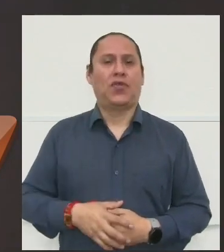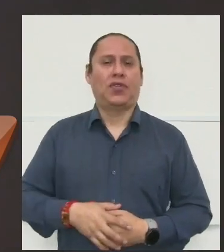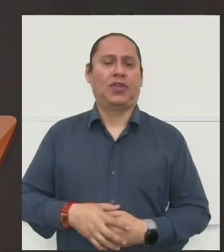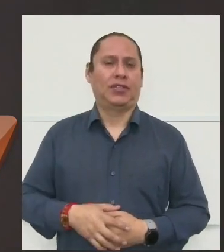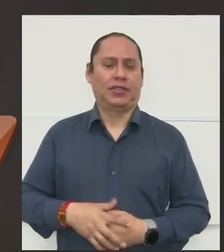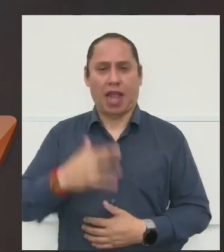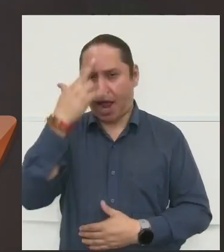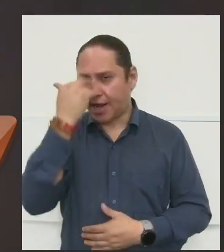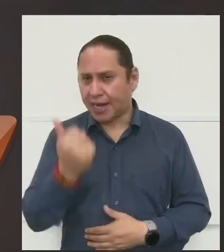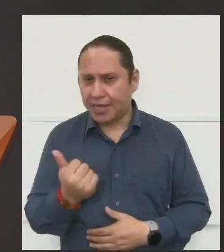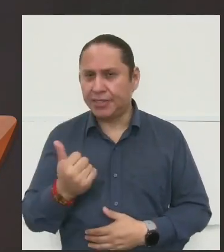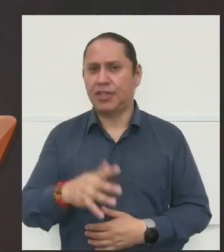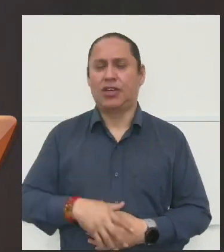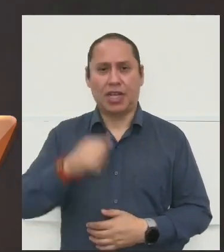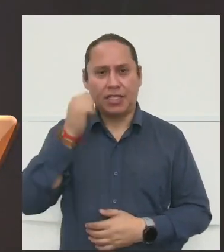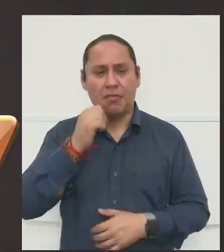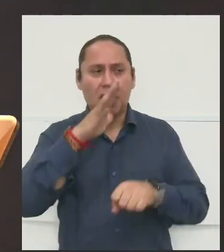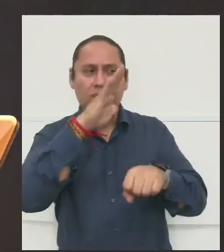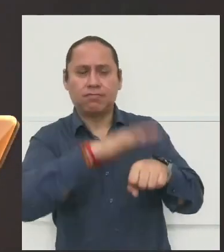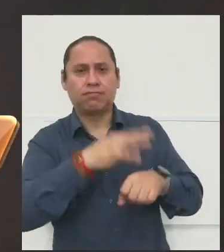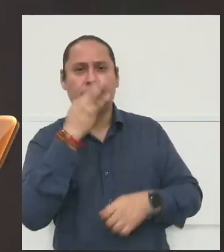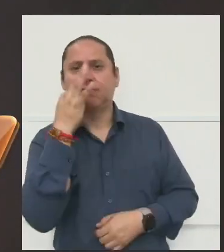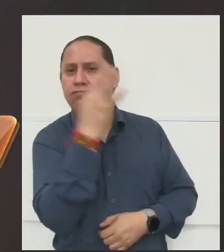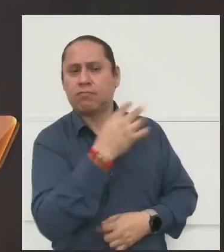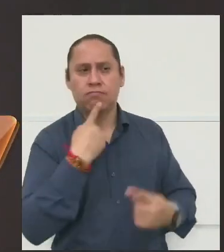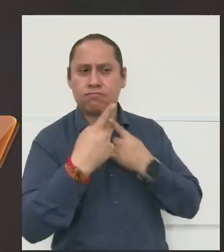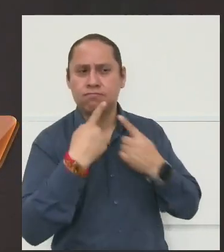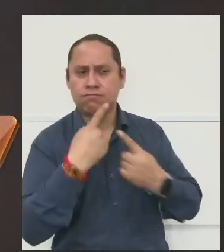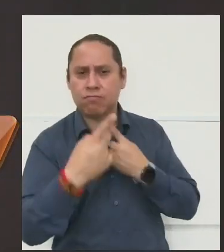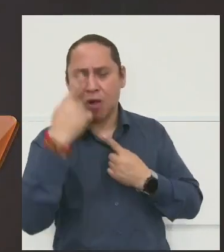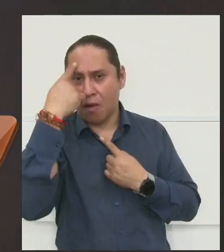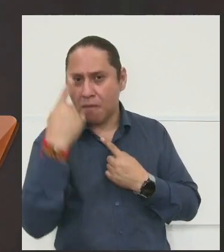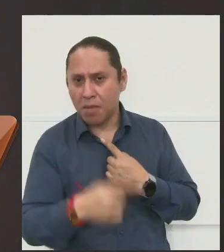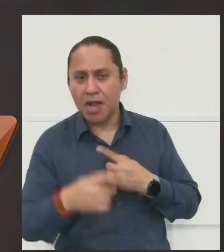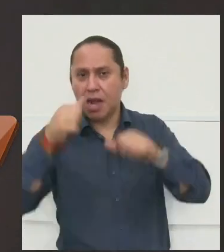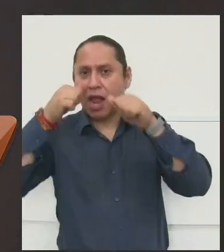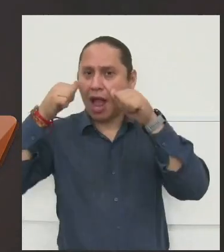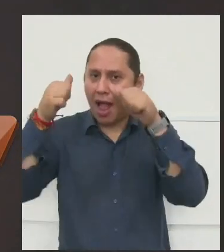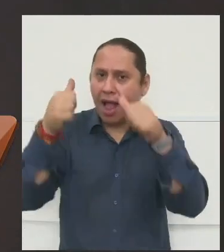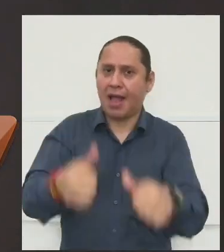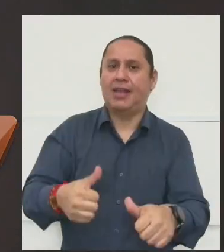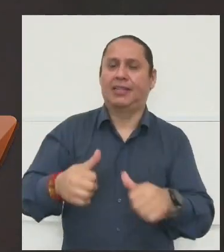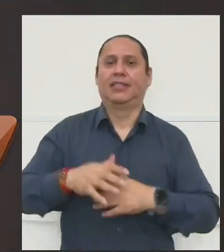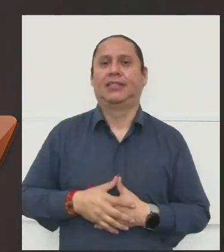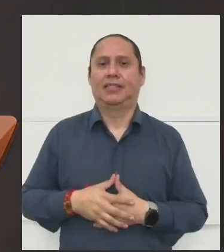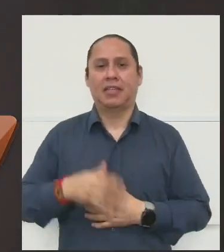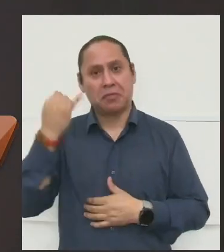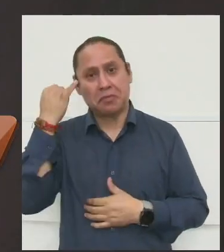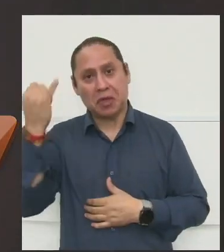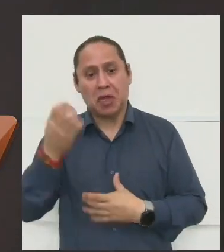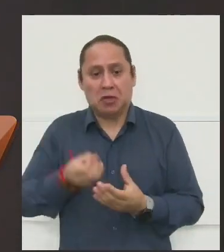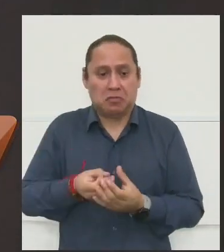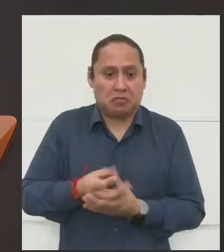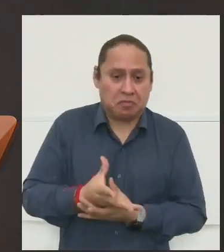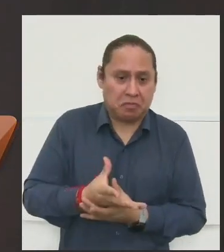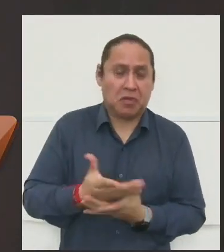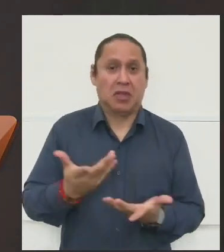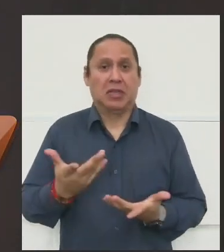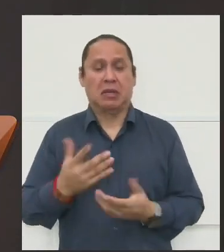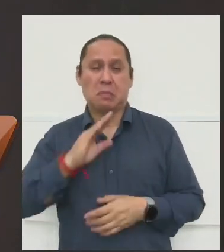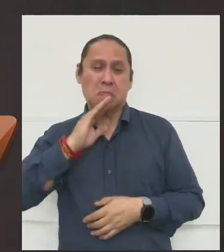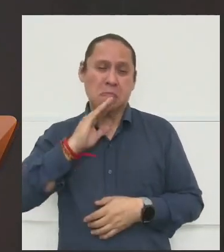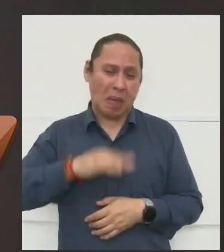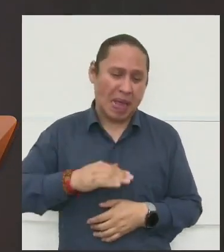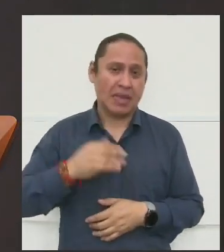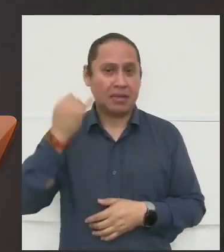tradicionales invitan al sector salud al diálogo es para que la atención de las complicaciones durante el parto sea